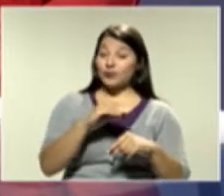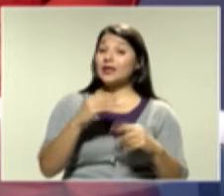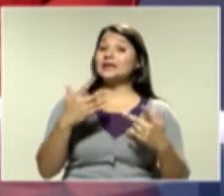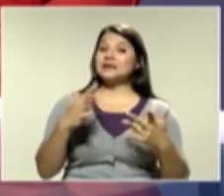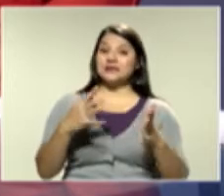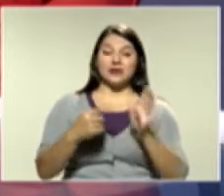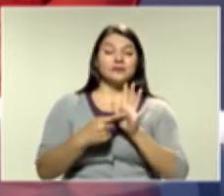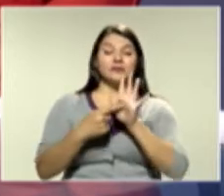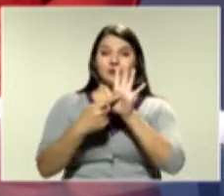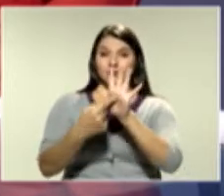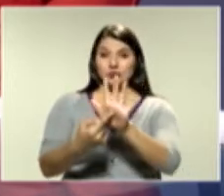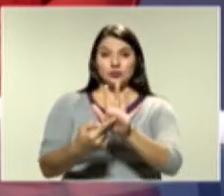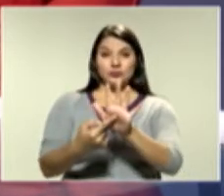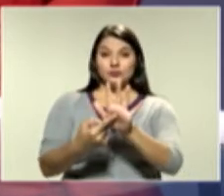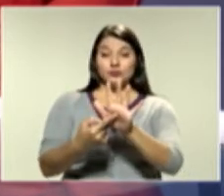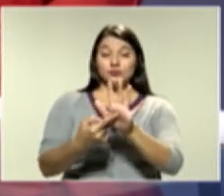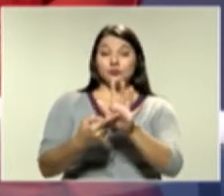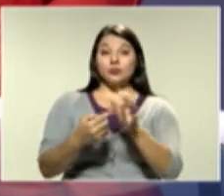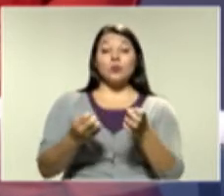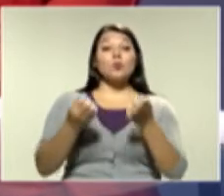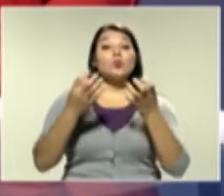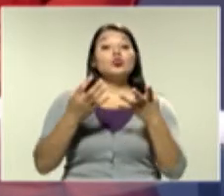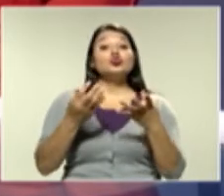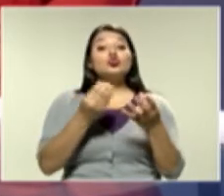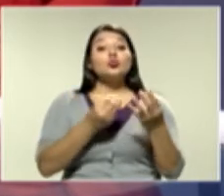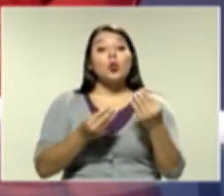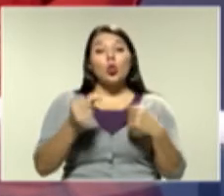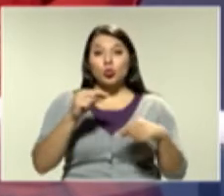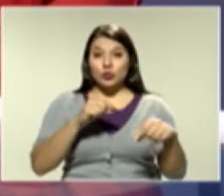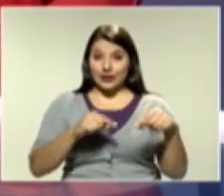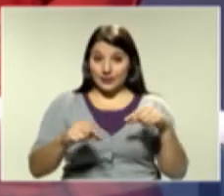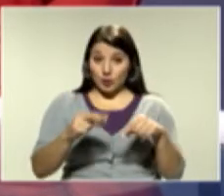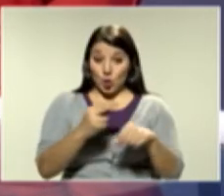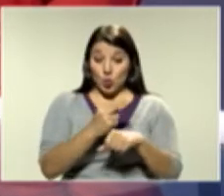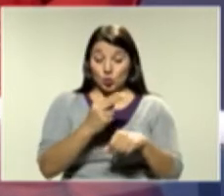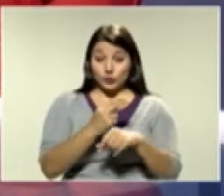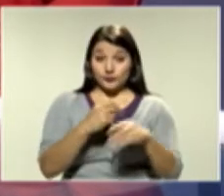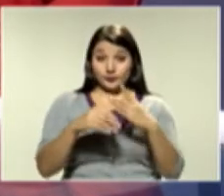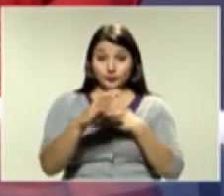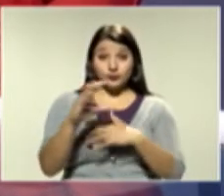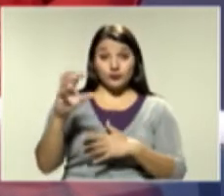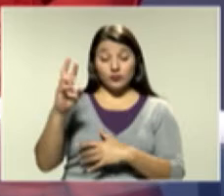demostrado que muchos de los plaguicidas que normalmente se utilizan en el país